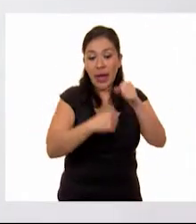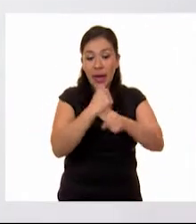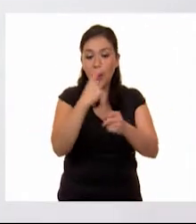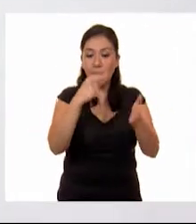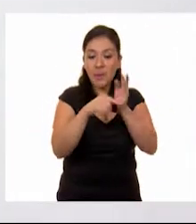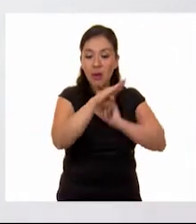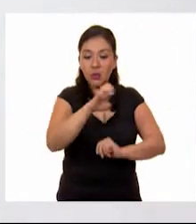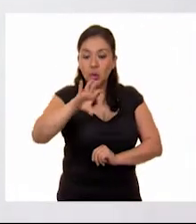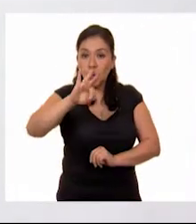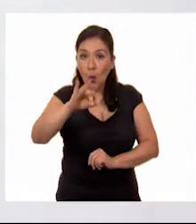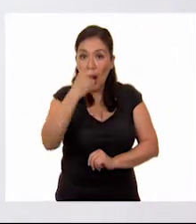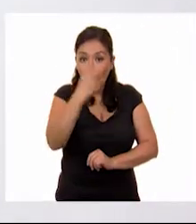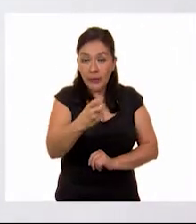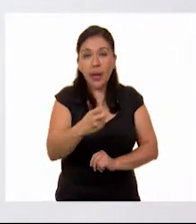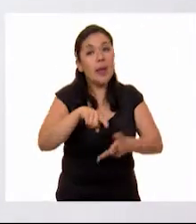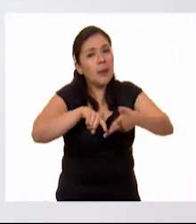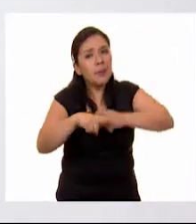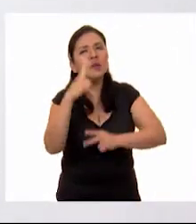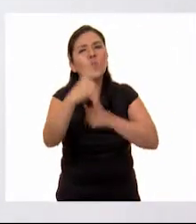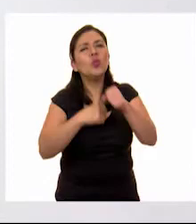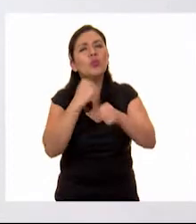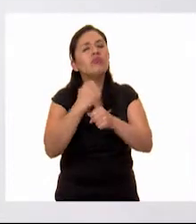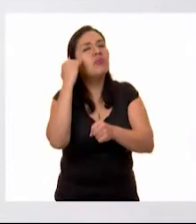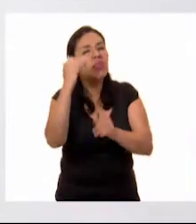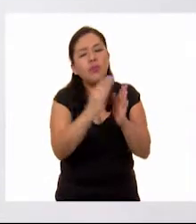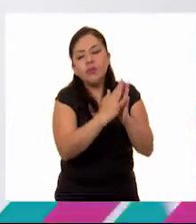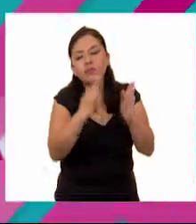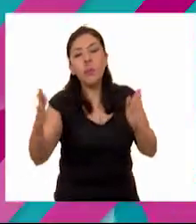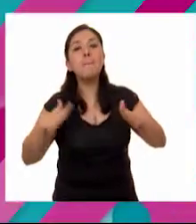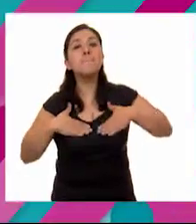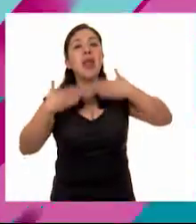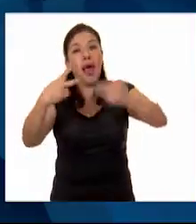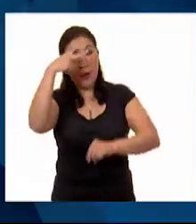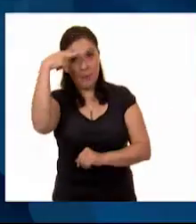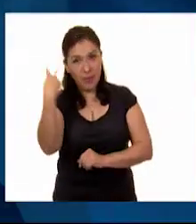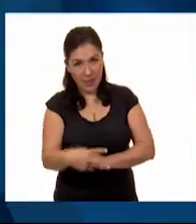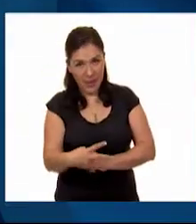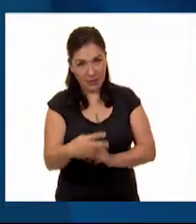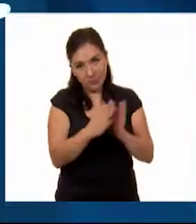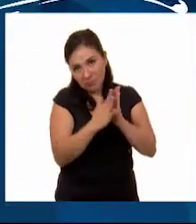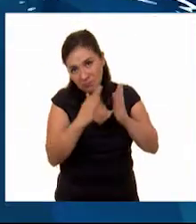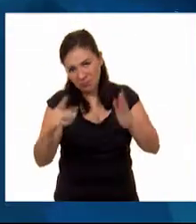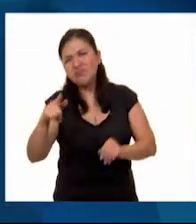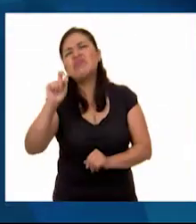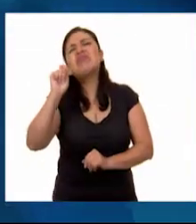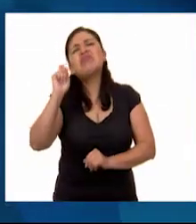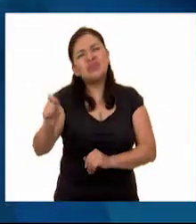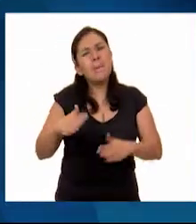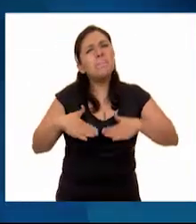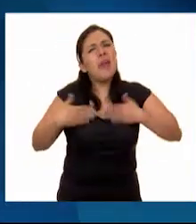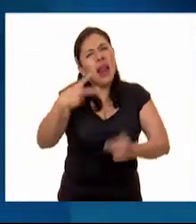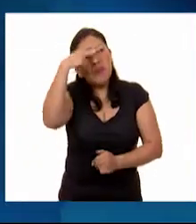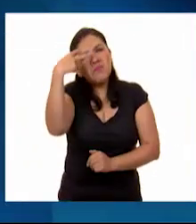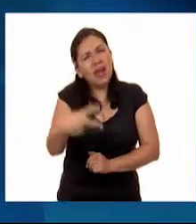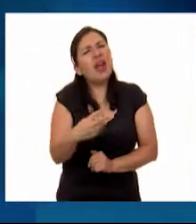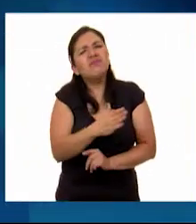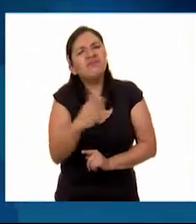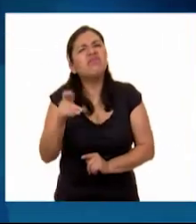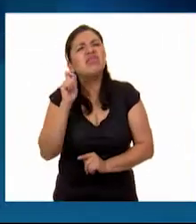1940, México inició la etapa llamada el Milagro Mexicano. ¿Recuerdan en qué consistió este Milagro